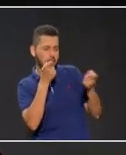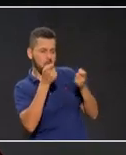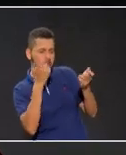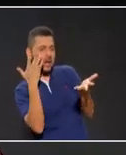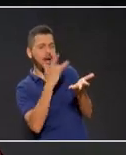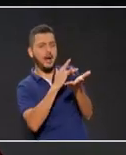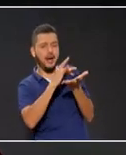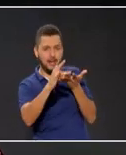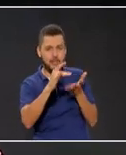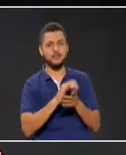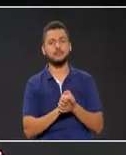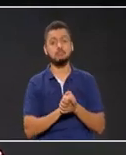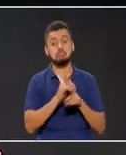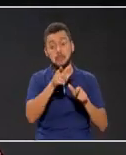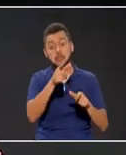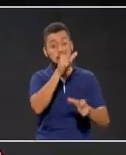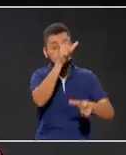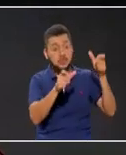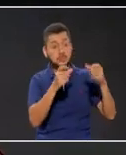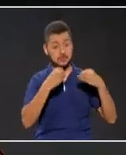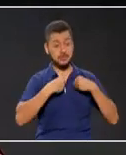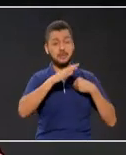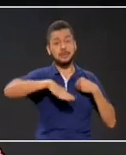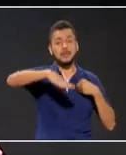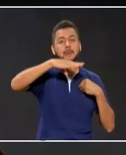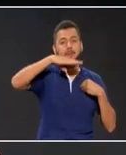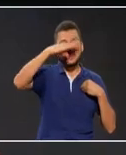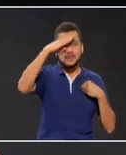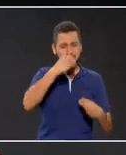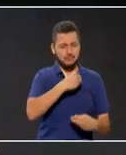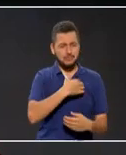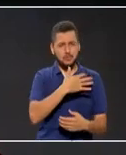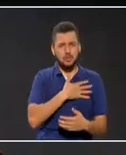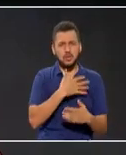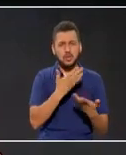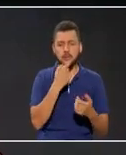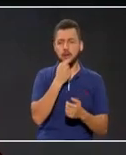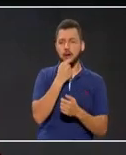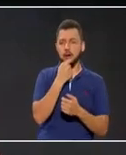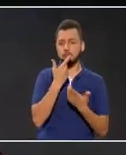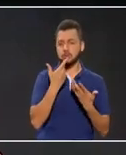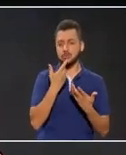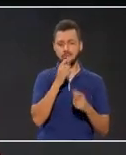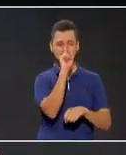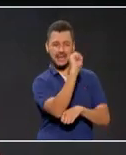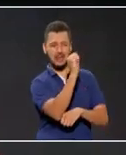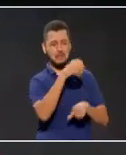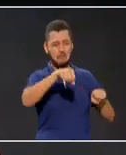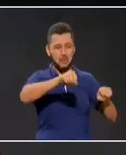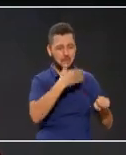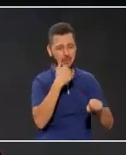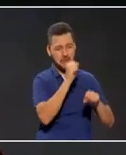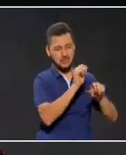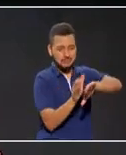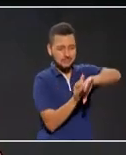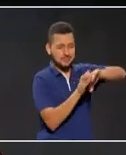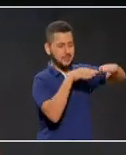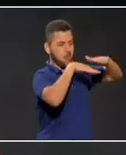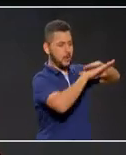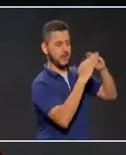transporte público, que también sea una ciudad que sea mejor para caminar y para pedalear. Entonces vamos a tener 100 nuevos kilómetros de